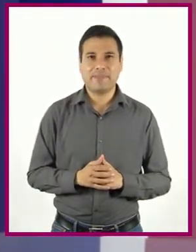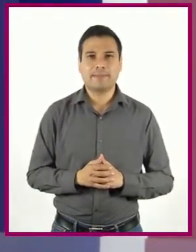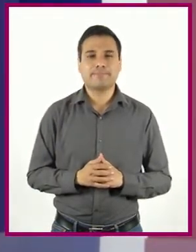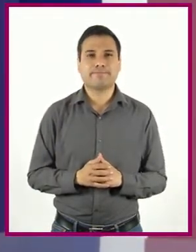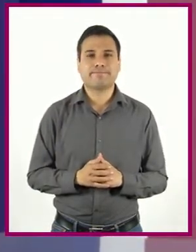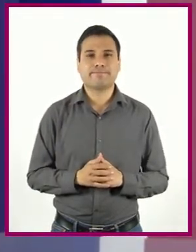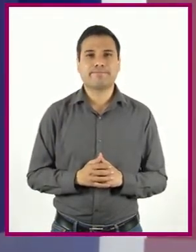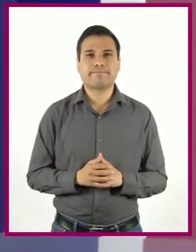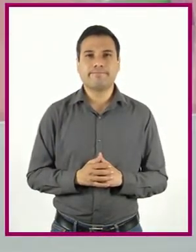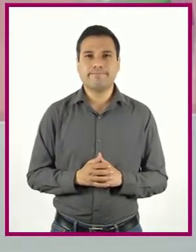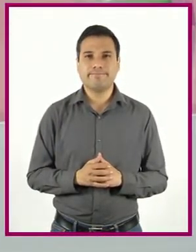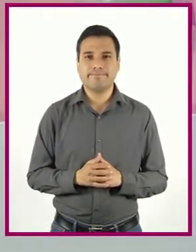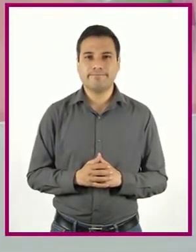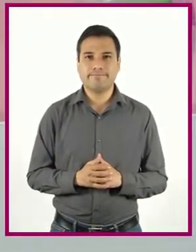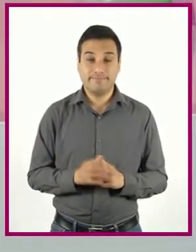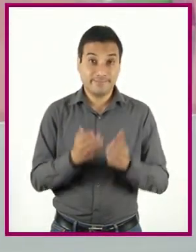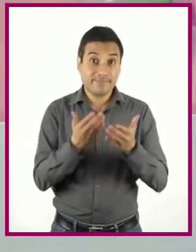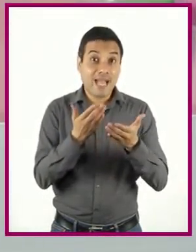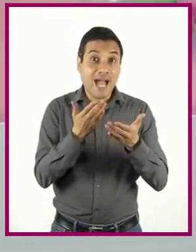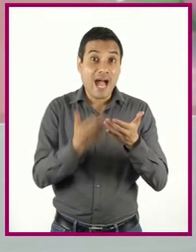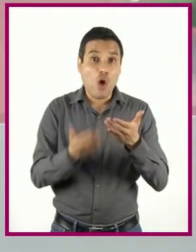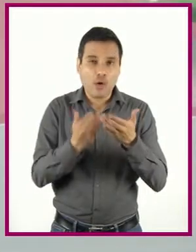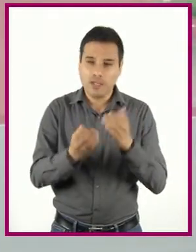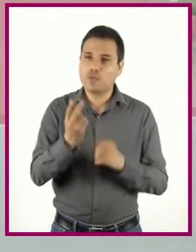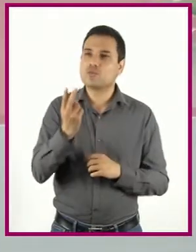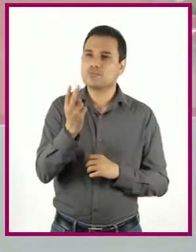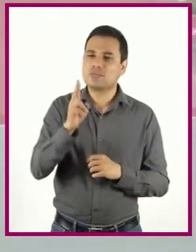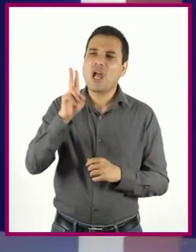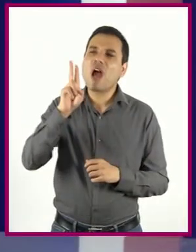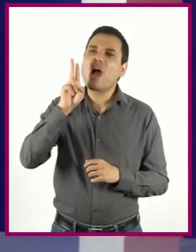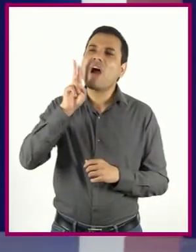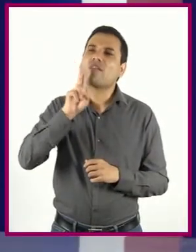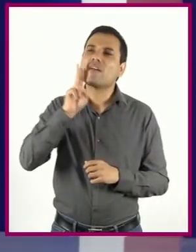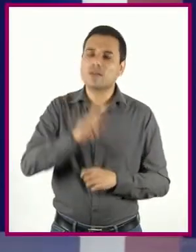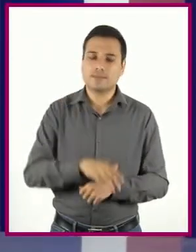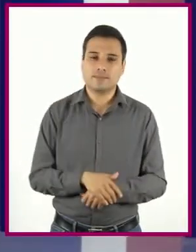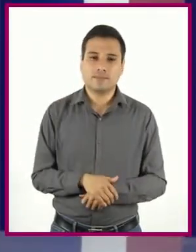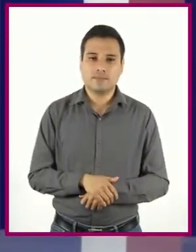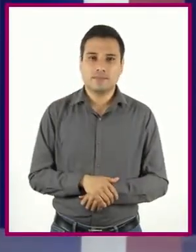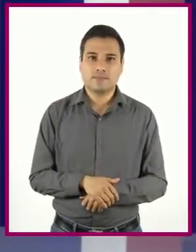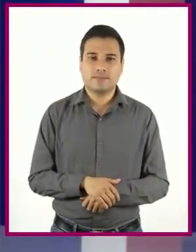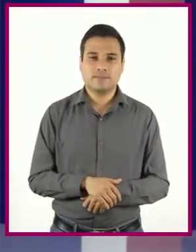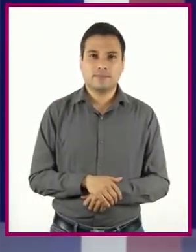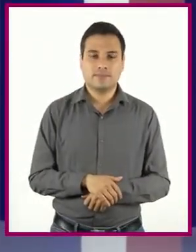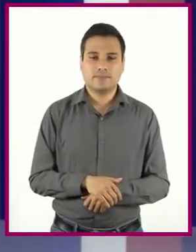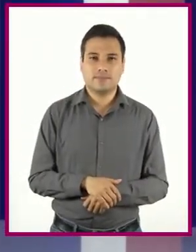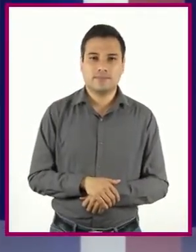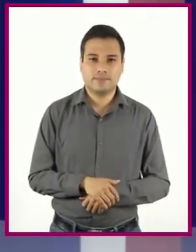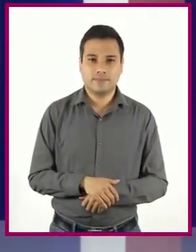encuentra disuelto. Les toca a ustedes dúo de villanos. ¡Vamos a hacer lo más impresionante!